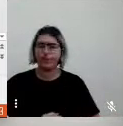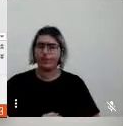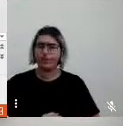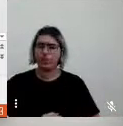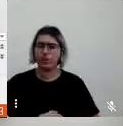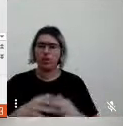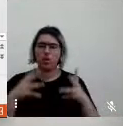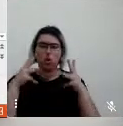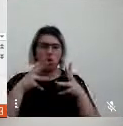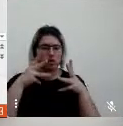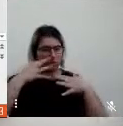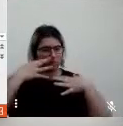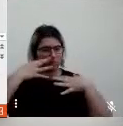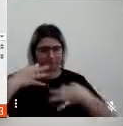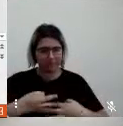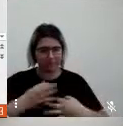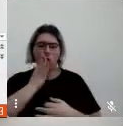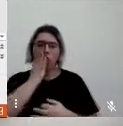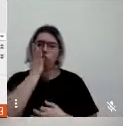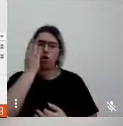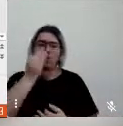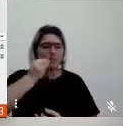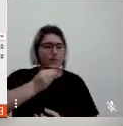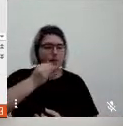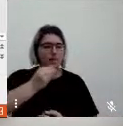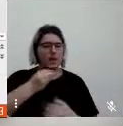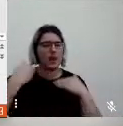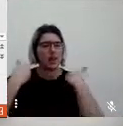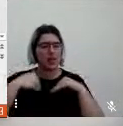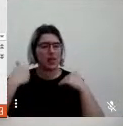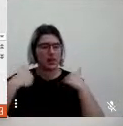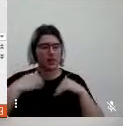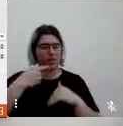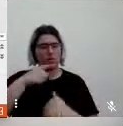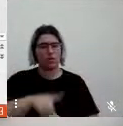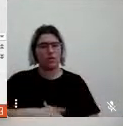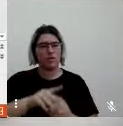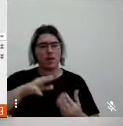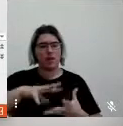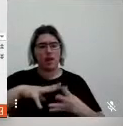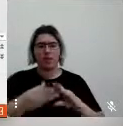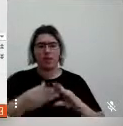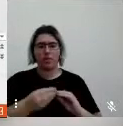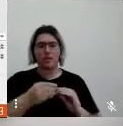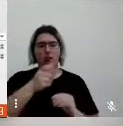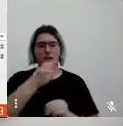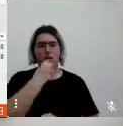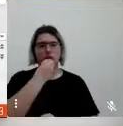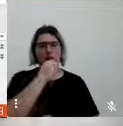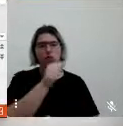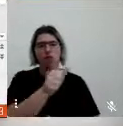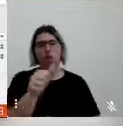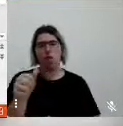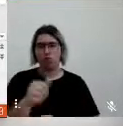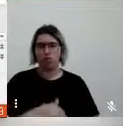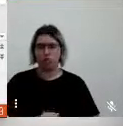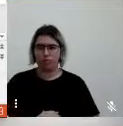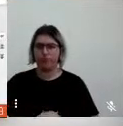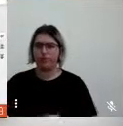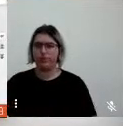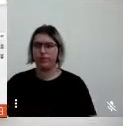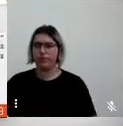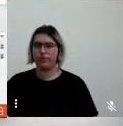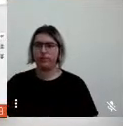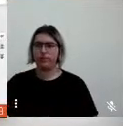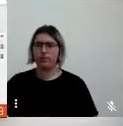las horas de sueño y practicar ejercicio físico y siempre adaptar la alimentación de forma personalizada, ¿vale? Y